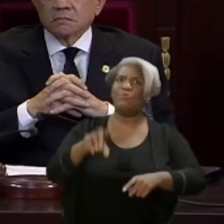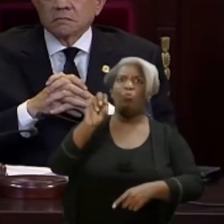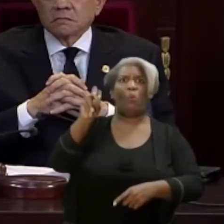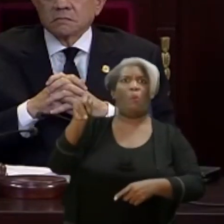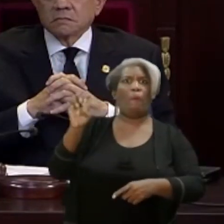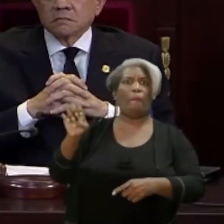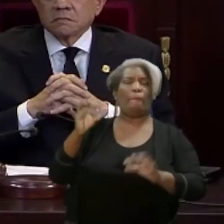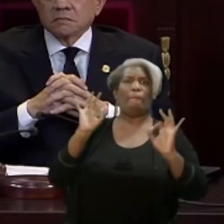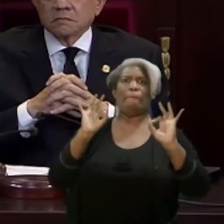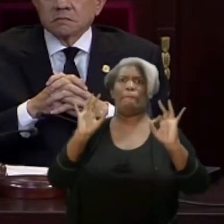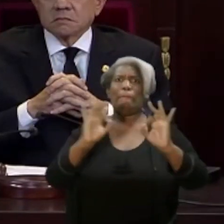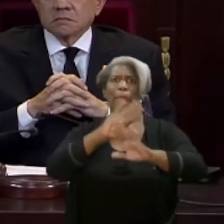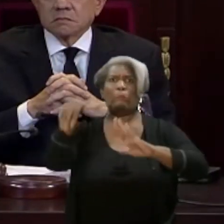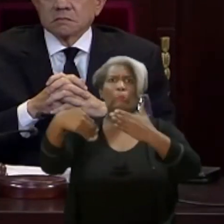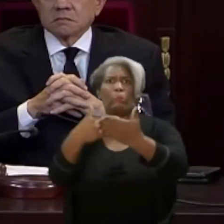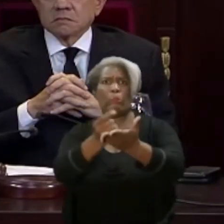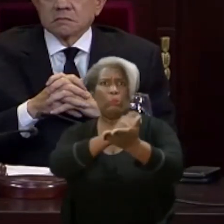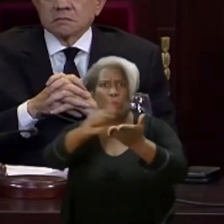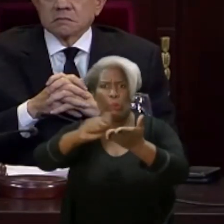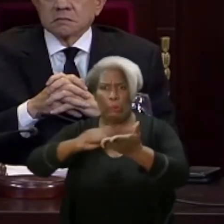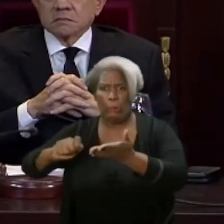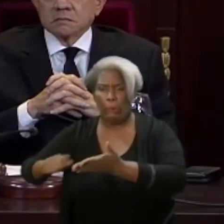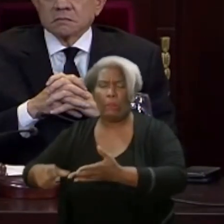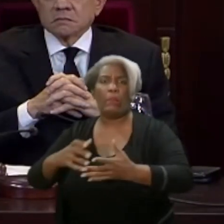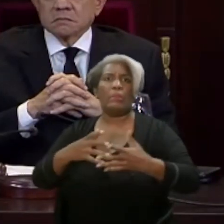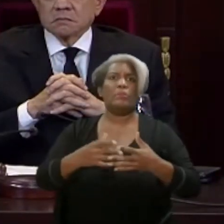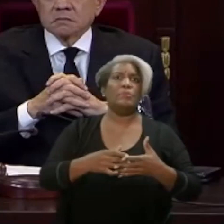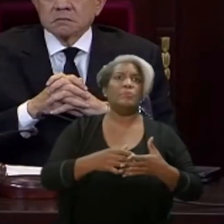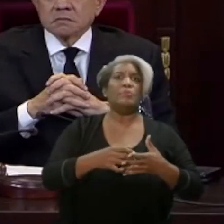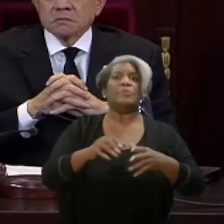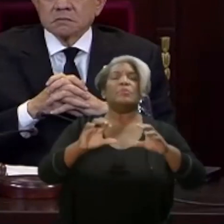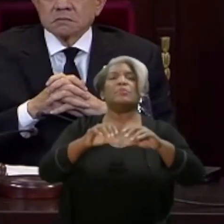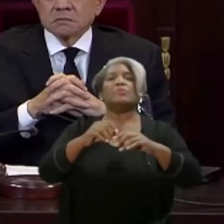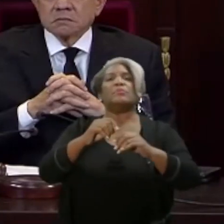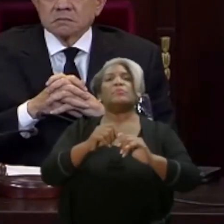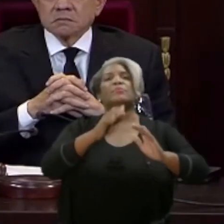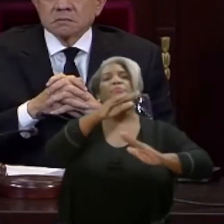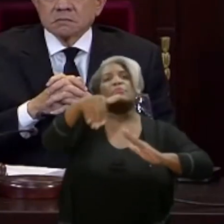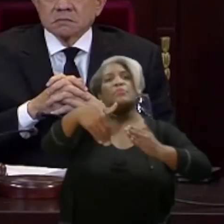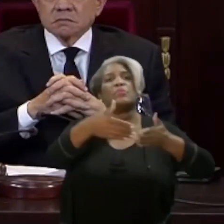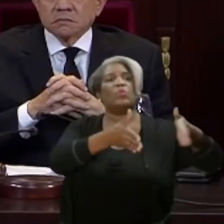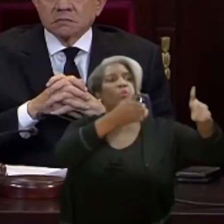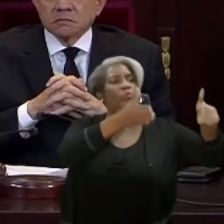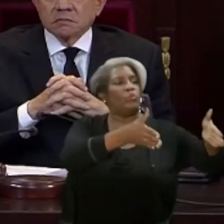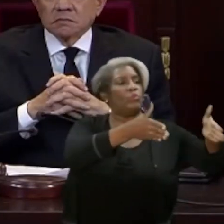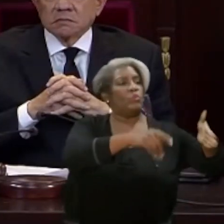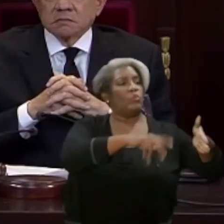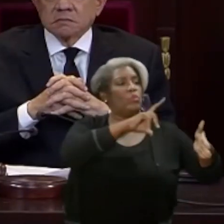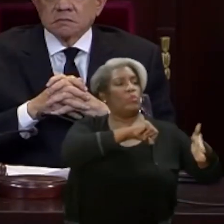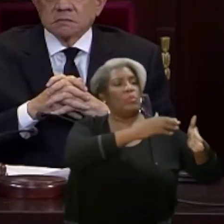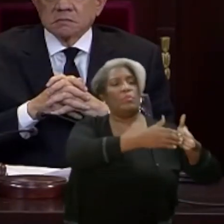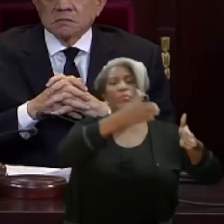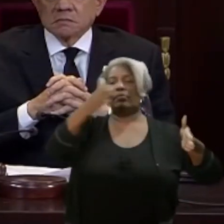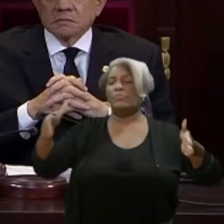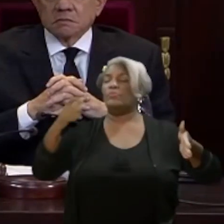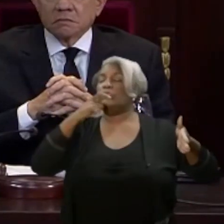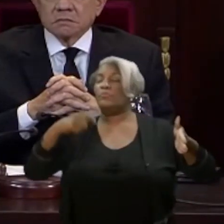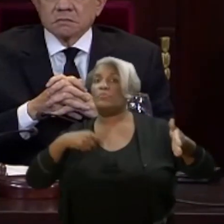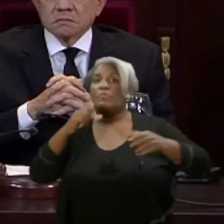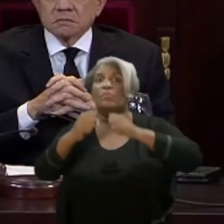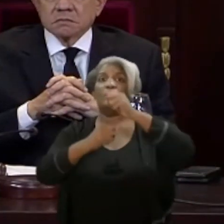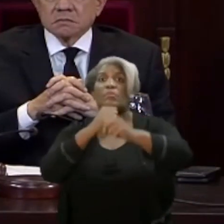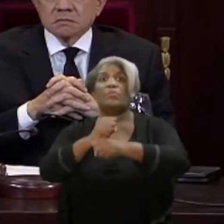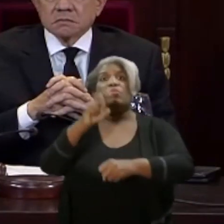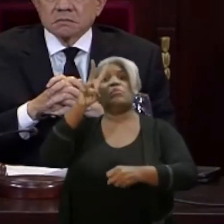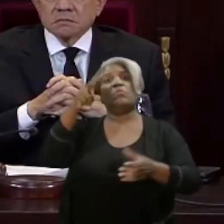logística y tecnológica extraordinaria en el país entre noviembre y diciembre del 2022. Más de 30 mil personas desplegadas en